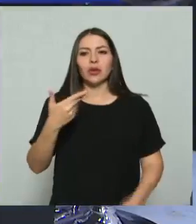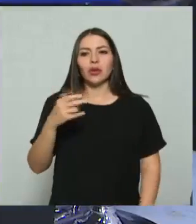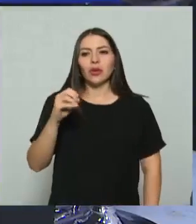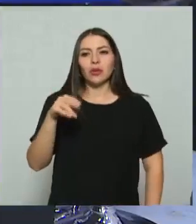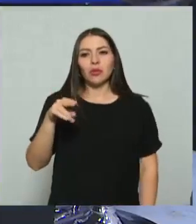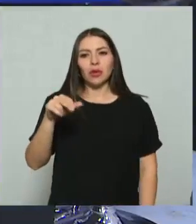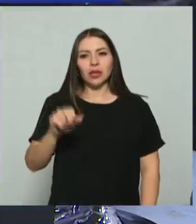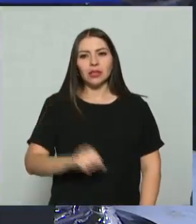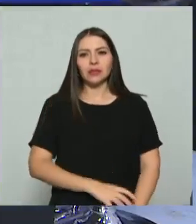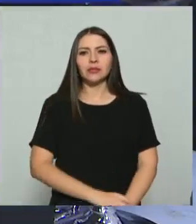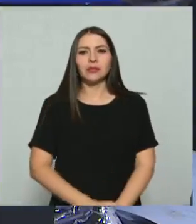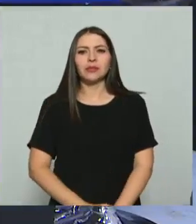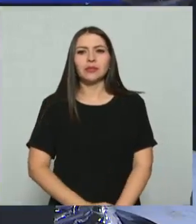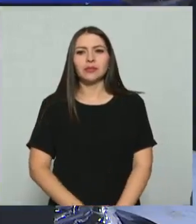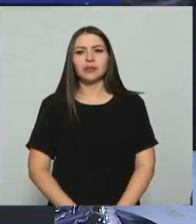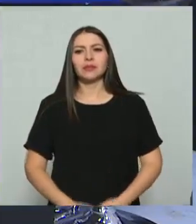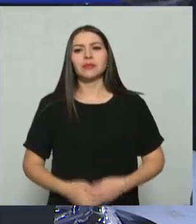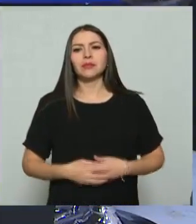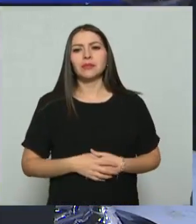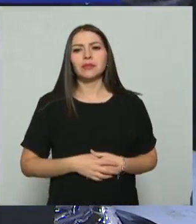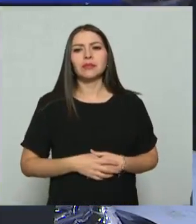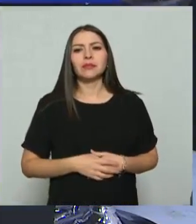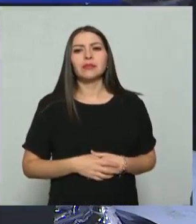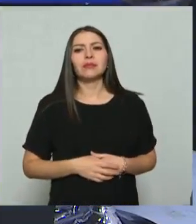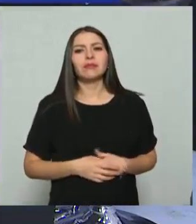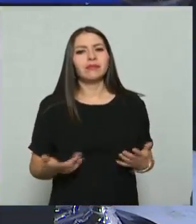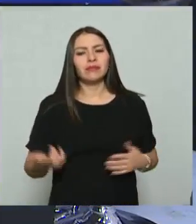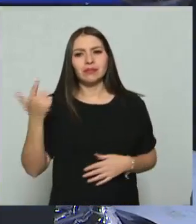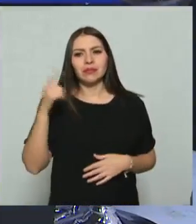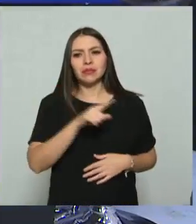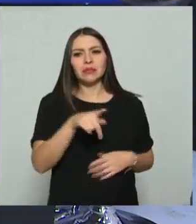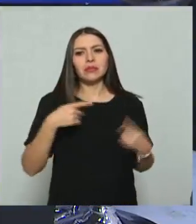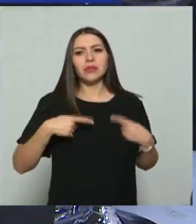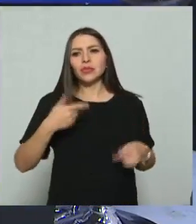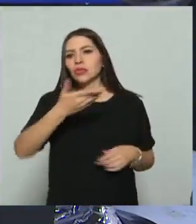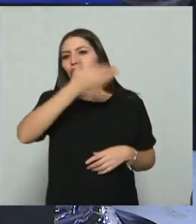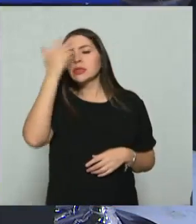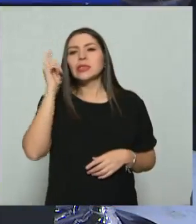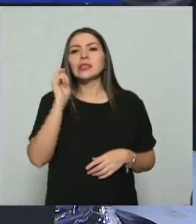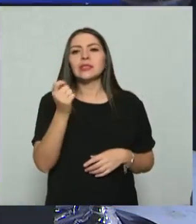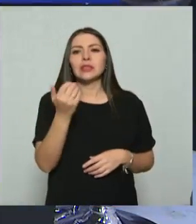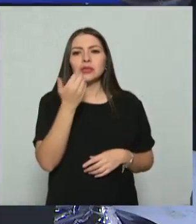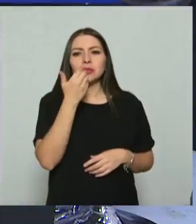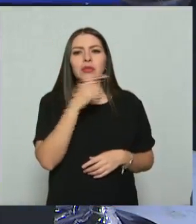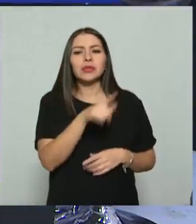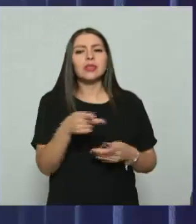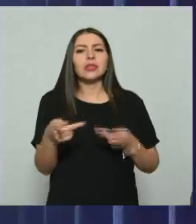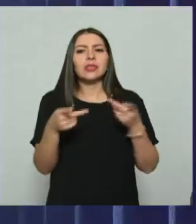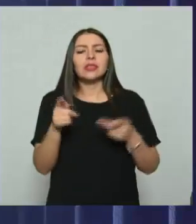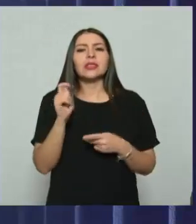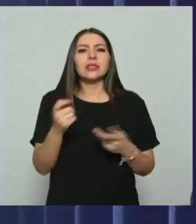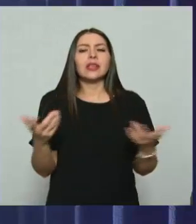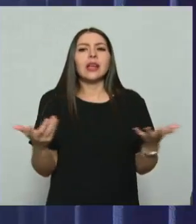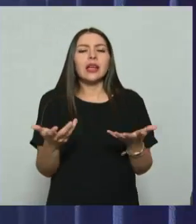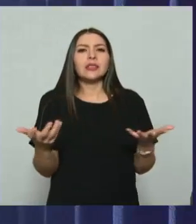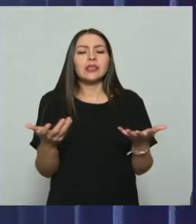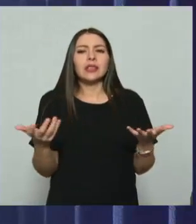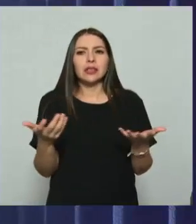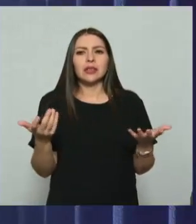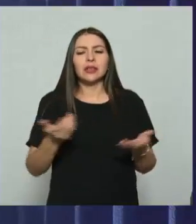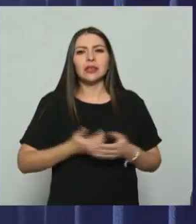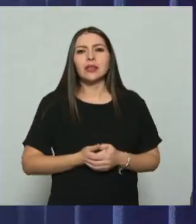entonces, qué desgracia para la gente no saber qué comer. ¿Qué tenemos que realizar ya en términos llanos? Erika, tú